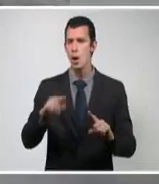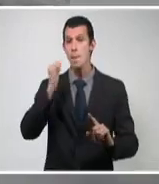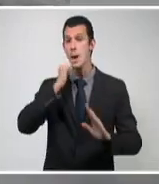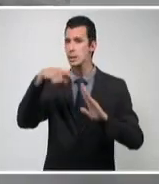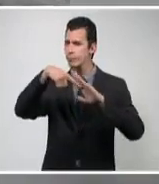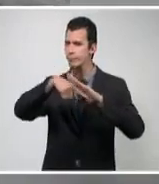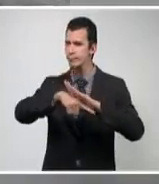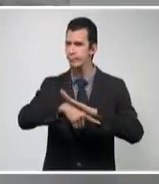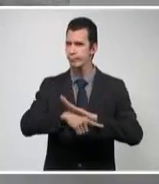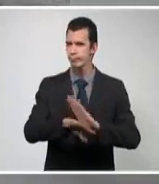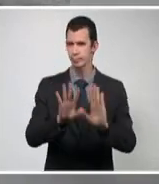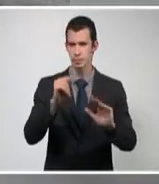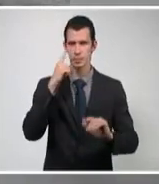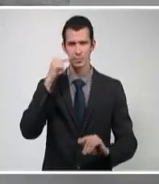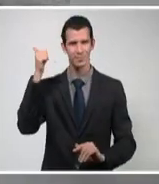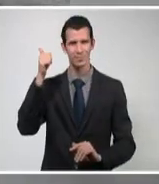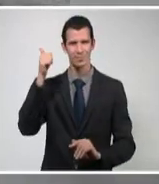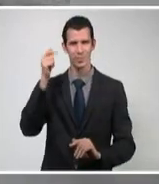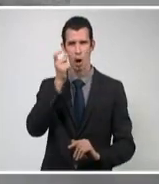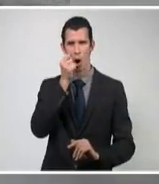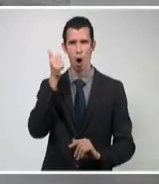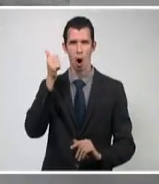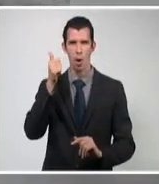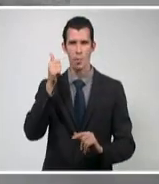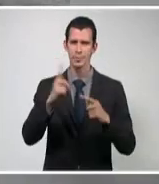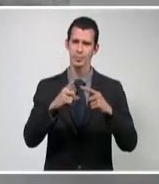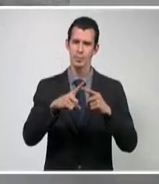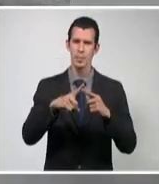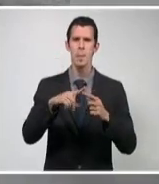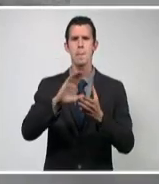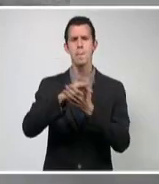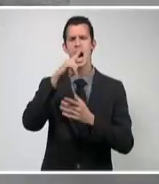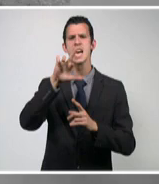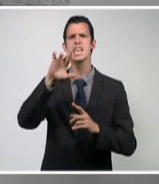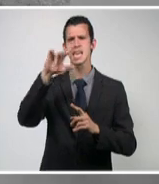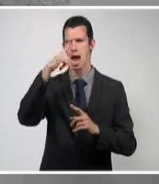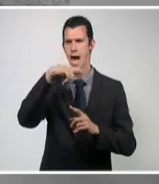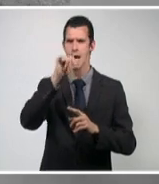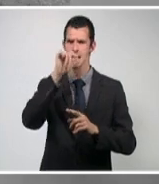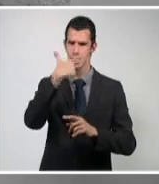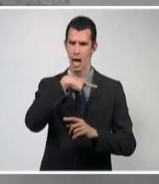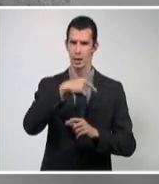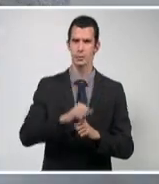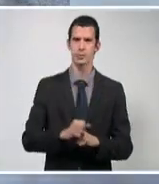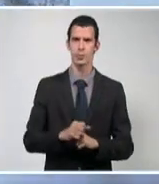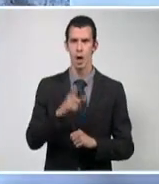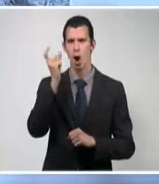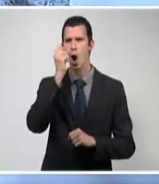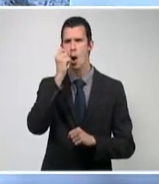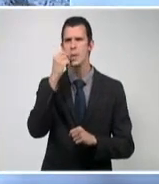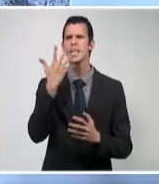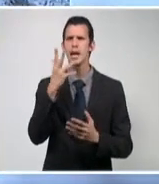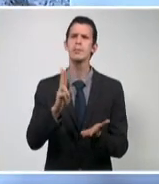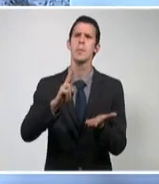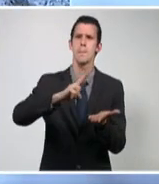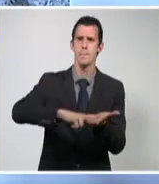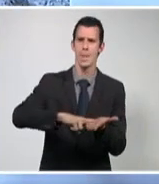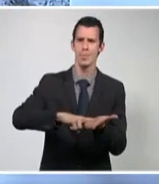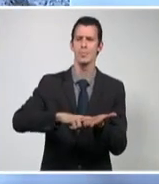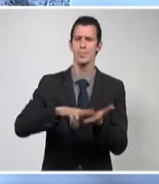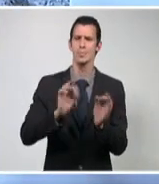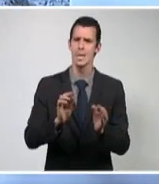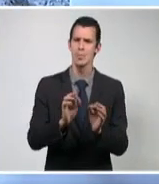izquierdo, Nelson Julio Álvarez Mairata, acudió allí en representación de ADN Cuba, ADN Cuba. Les muestro lo que el